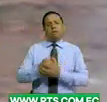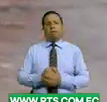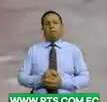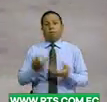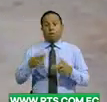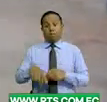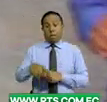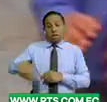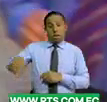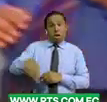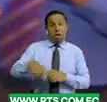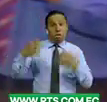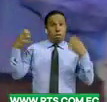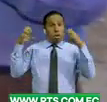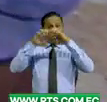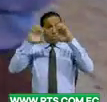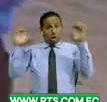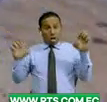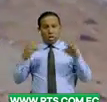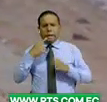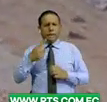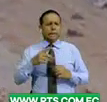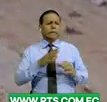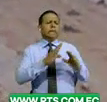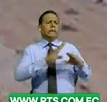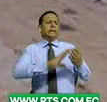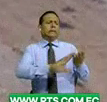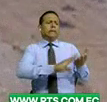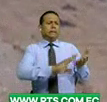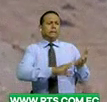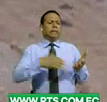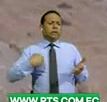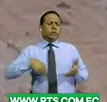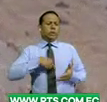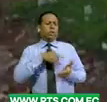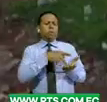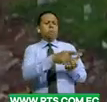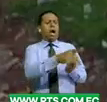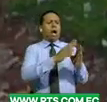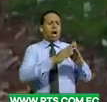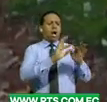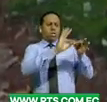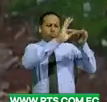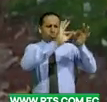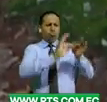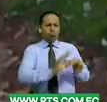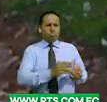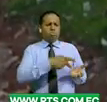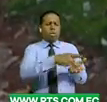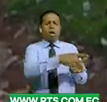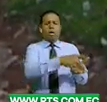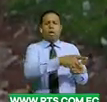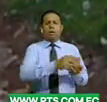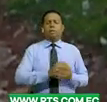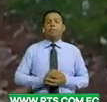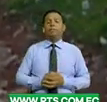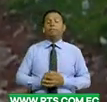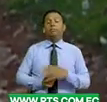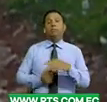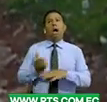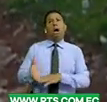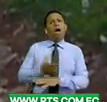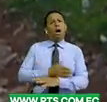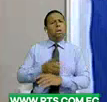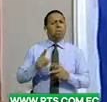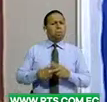empresa contratista se han comprometido a pagar todos los daños en el domicilio. Creo que desde los primeros días de enero empezaron a hacer